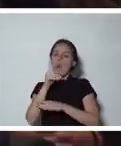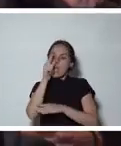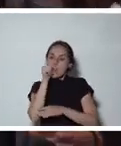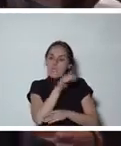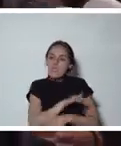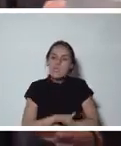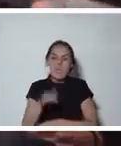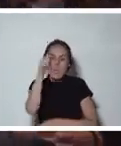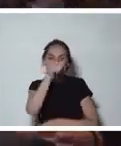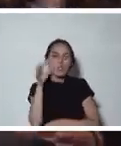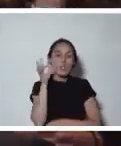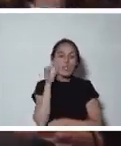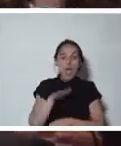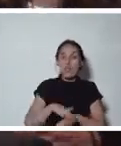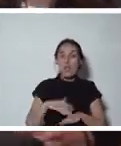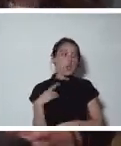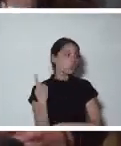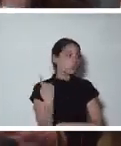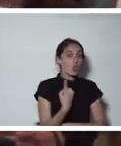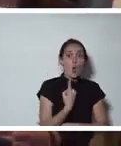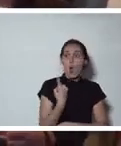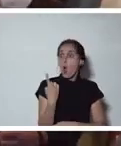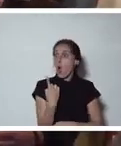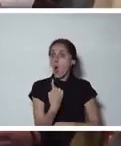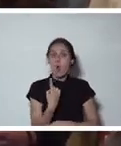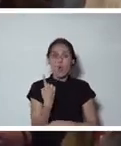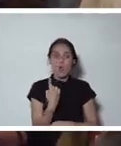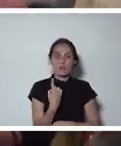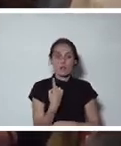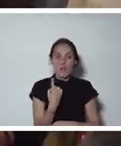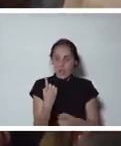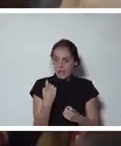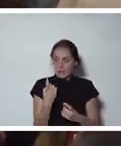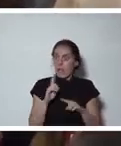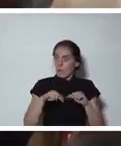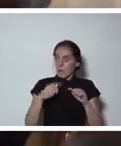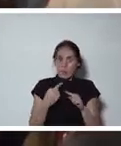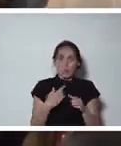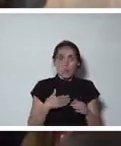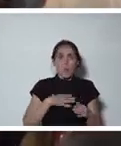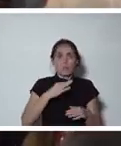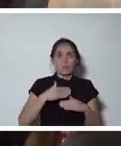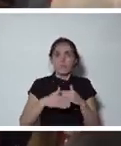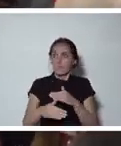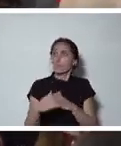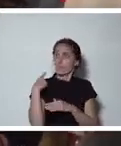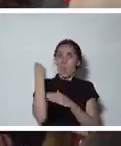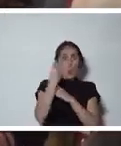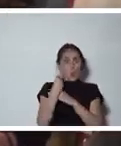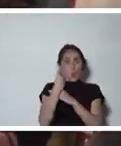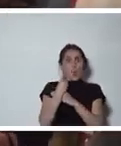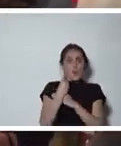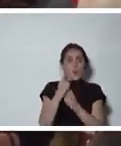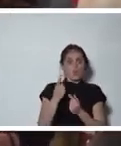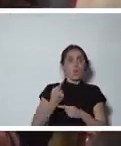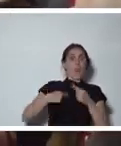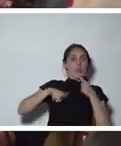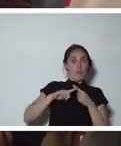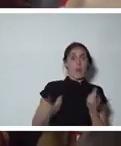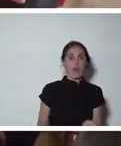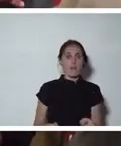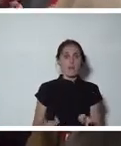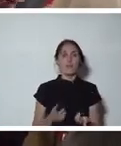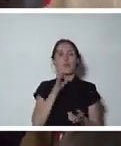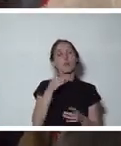y que están solas y que necesita que alguien las cuide a ellas no y por lo tanto estamos generando toda una una red de cuidados para cuidar aquellas